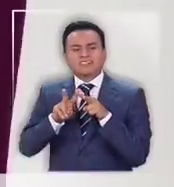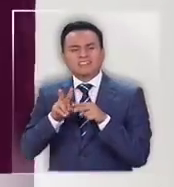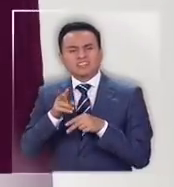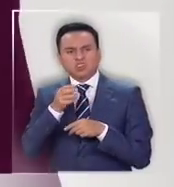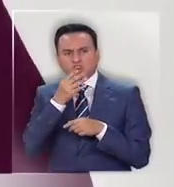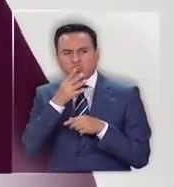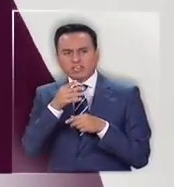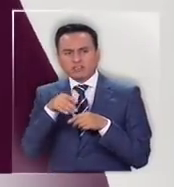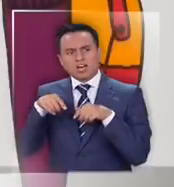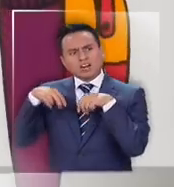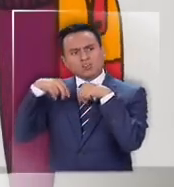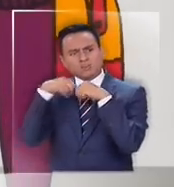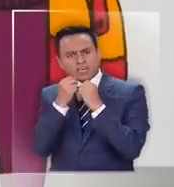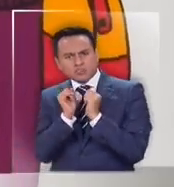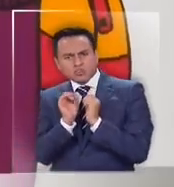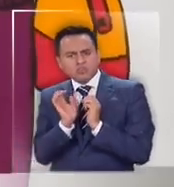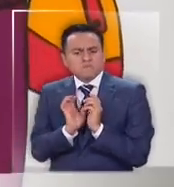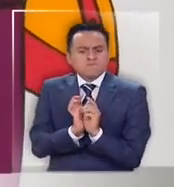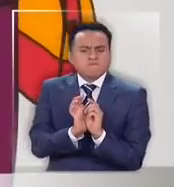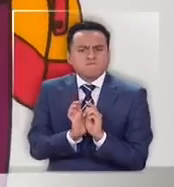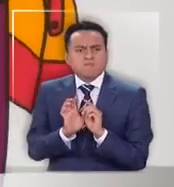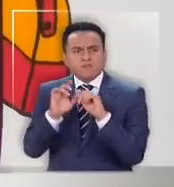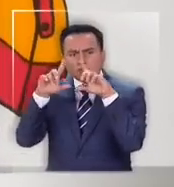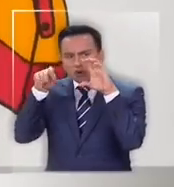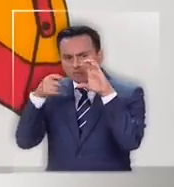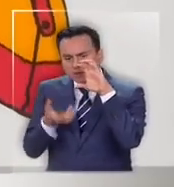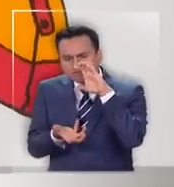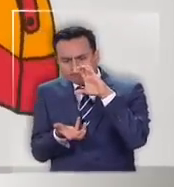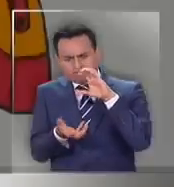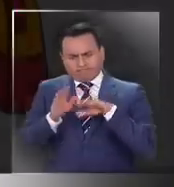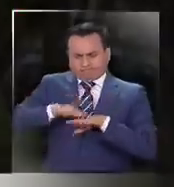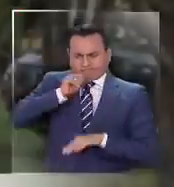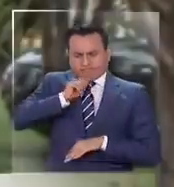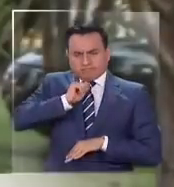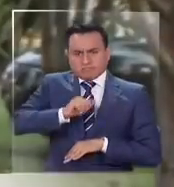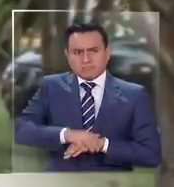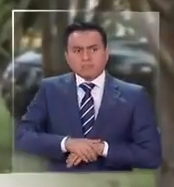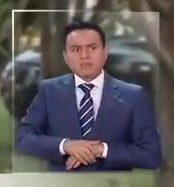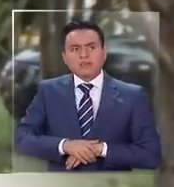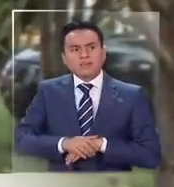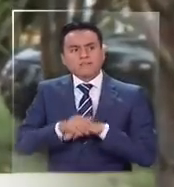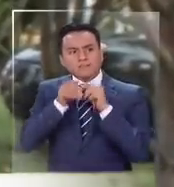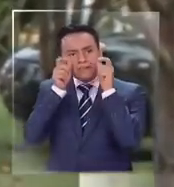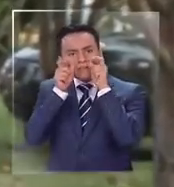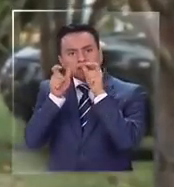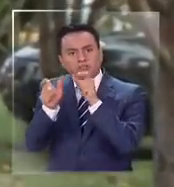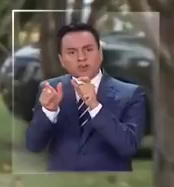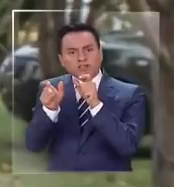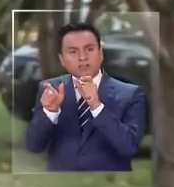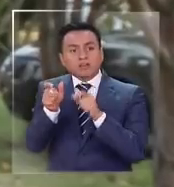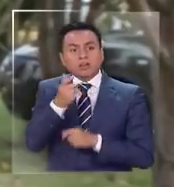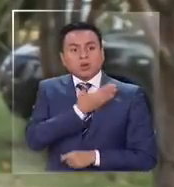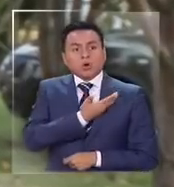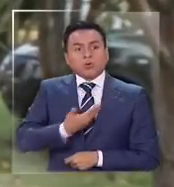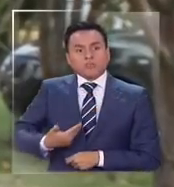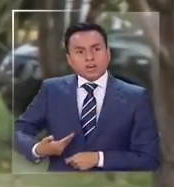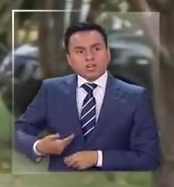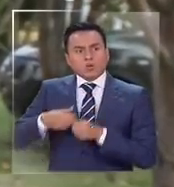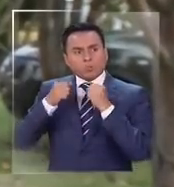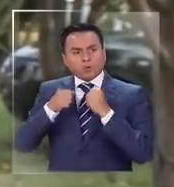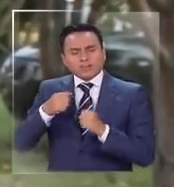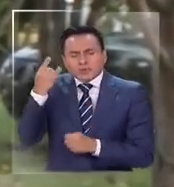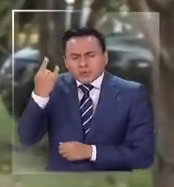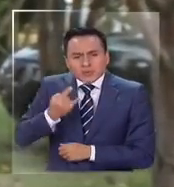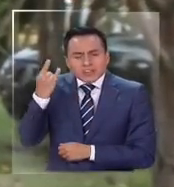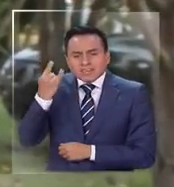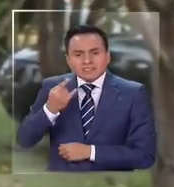obscenos, arrinconamiento y captación de imágenes sin autorización. Los legisladores y el gobierno puedan darle